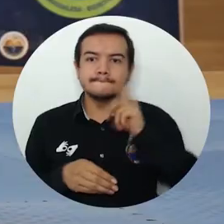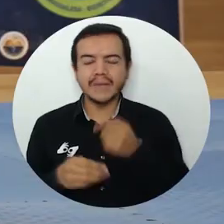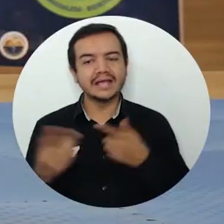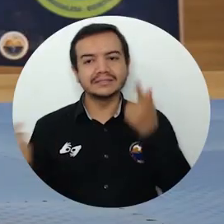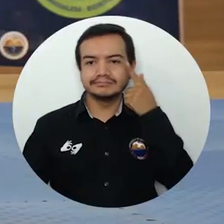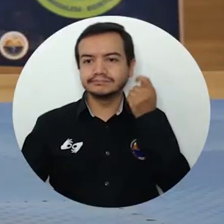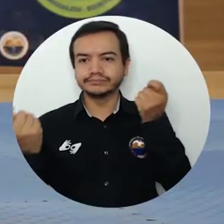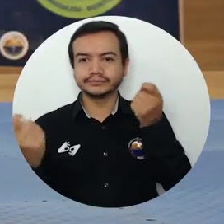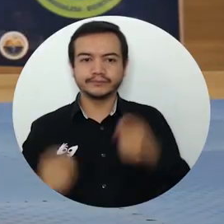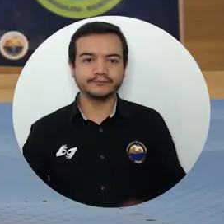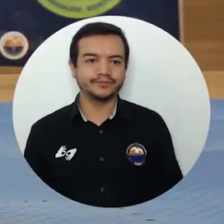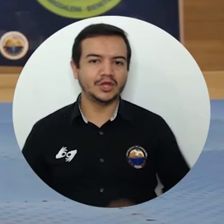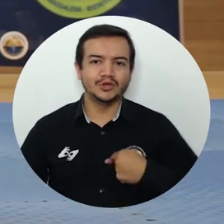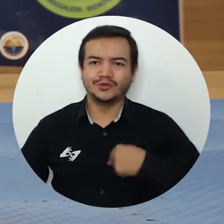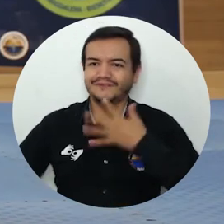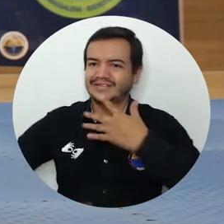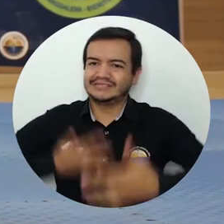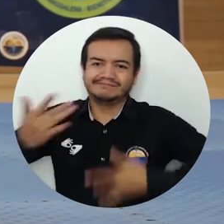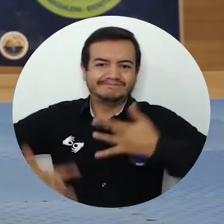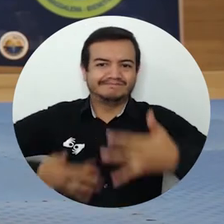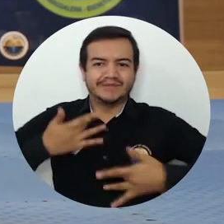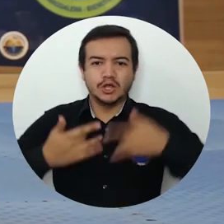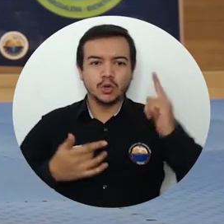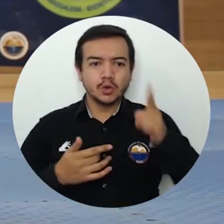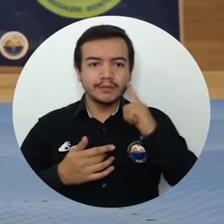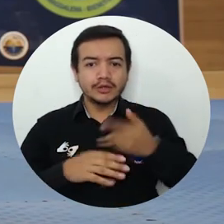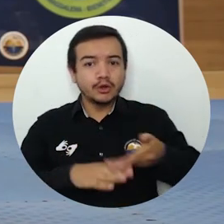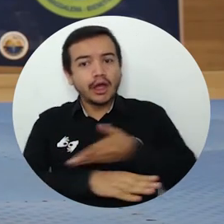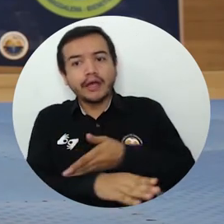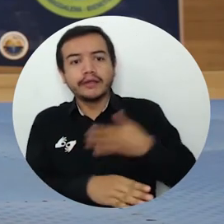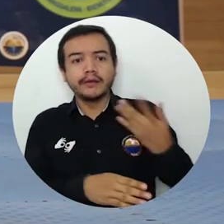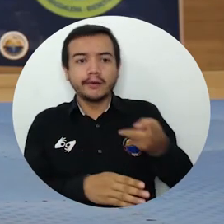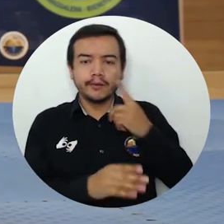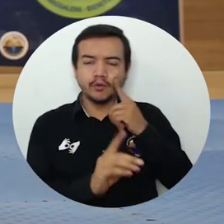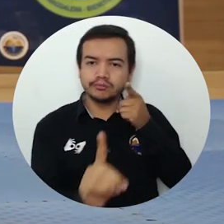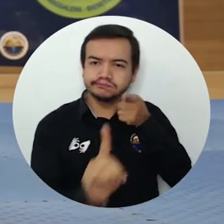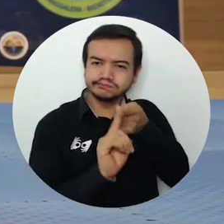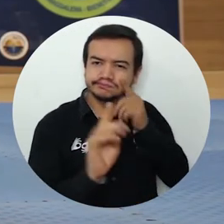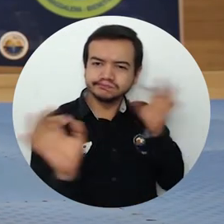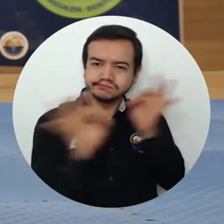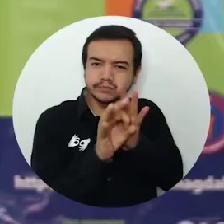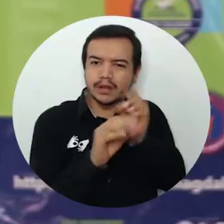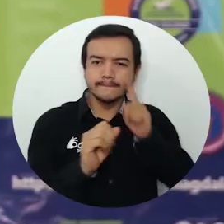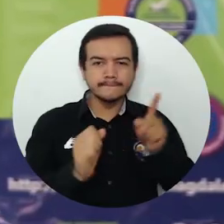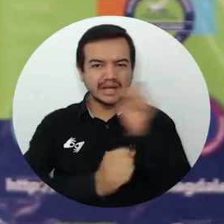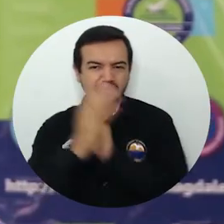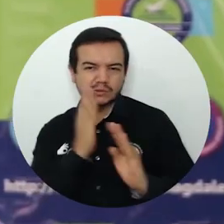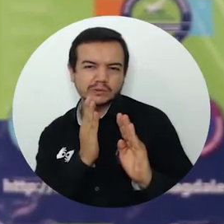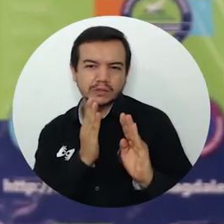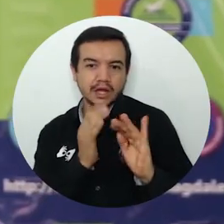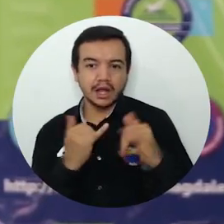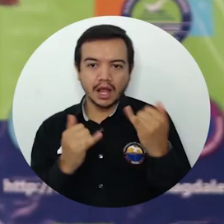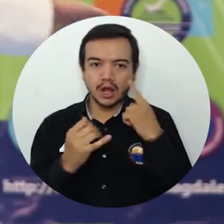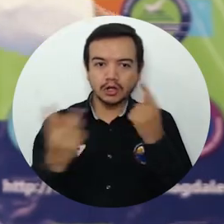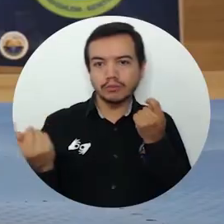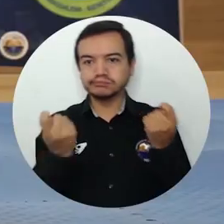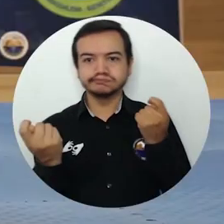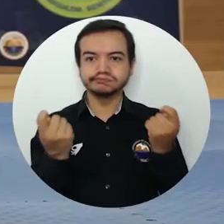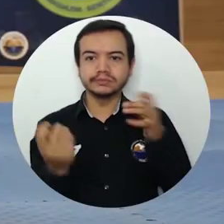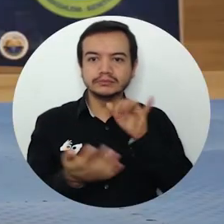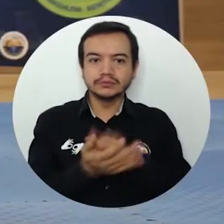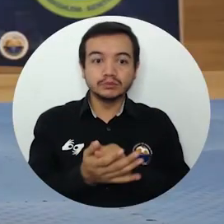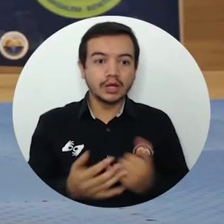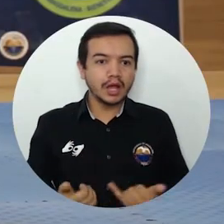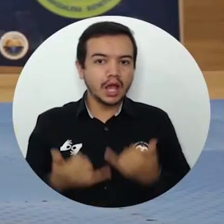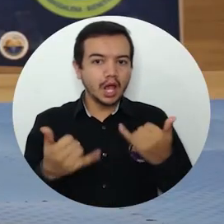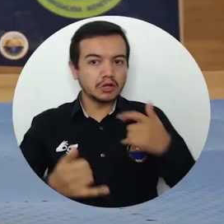técnicas. Excelente, es el fruto de mi entrenamiento. Anteriormente me enfocaba más que todo en la parte del combate. Ahora estamos probando las katas también y